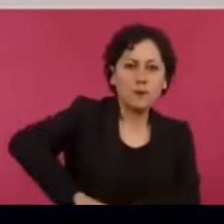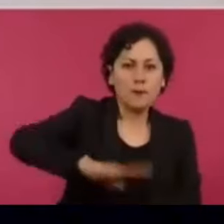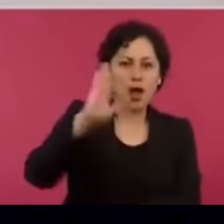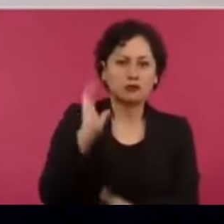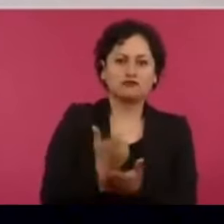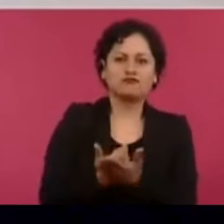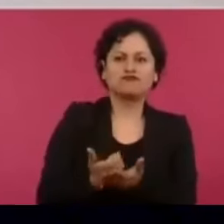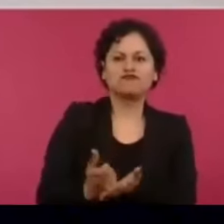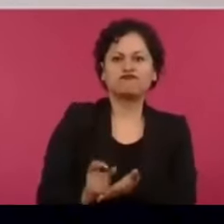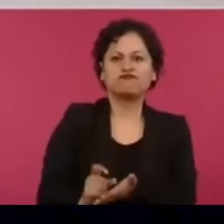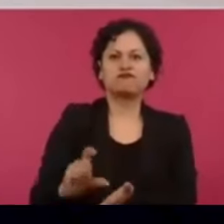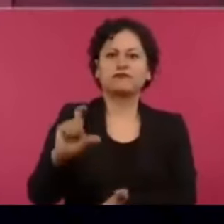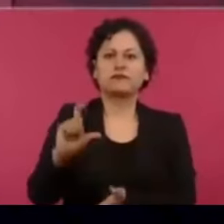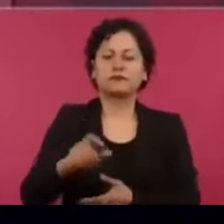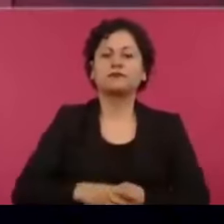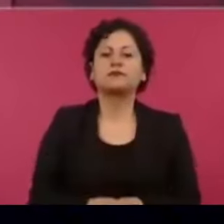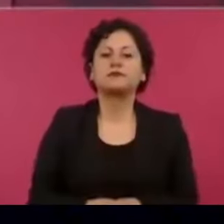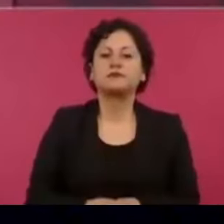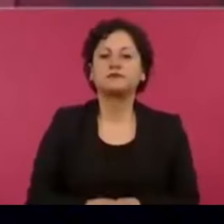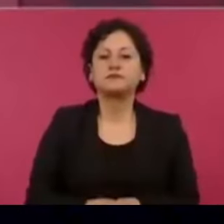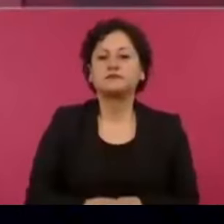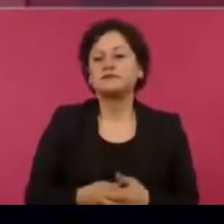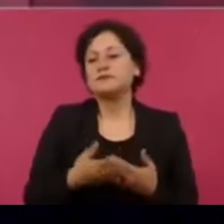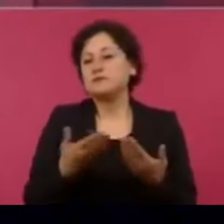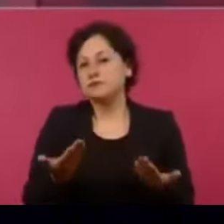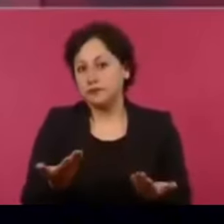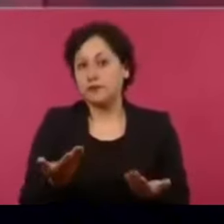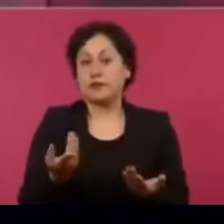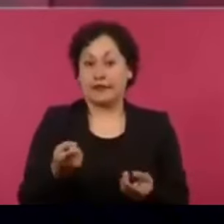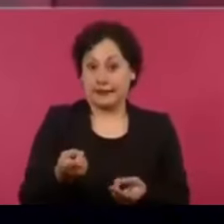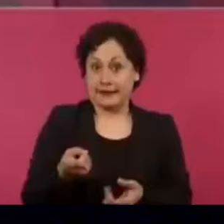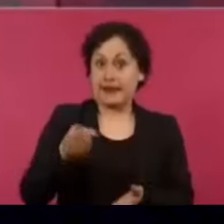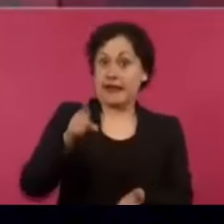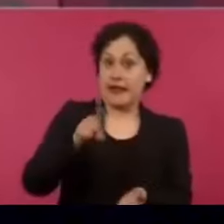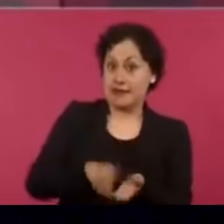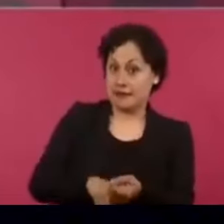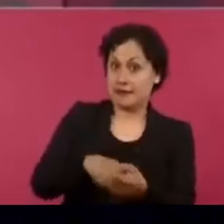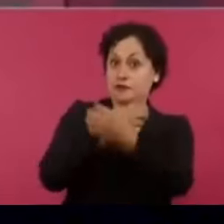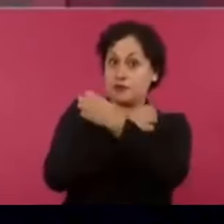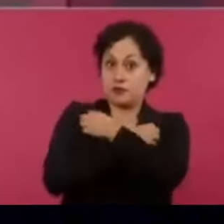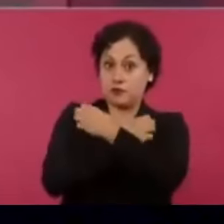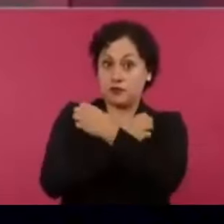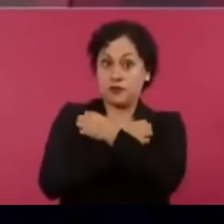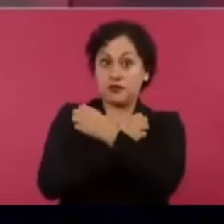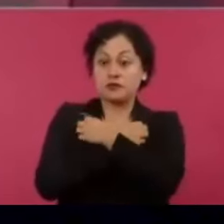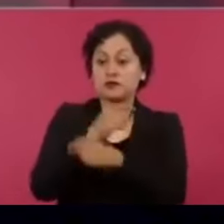por en cuanto a los trabajadores administrativos del sector